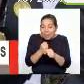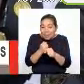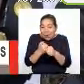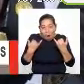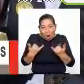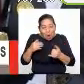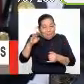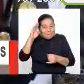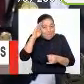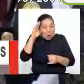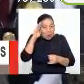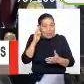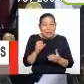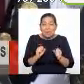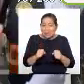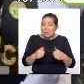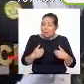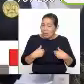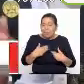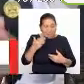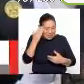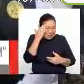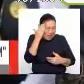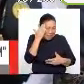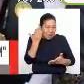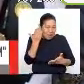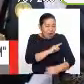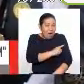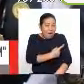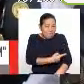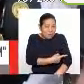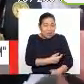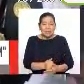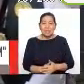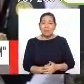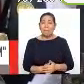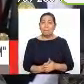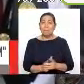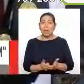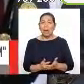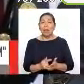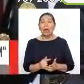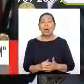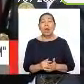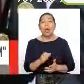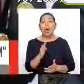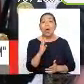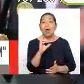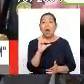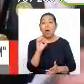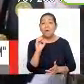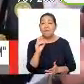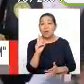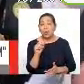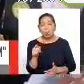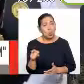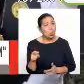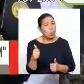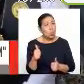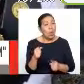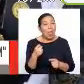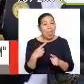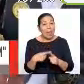actualmente en la Policía Nacional y tenemos que reconocer los esfuerzos que se viene haciendo. El señor general Luis Flores es un